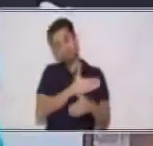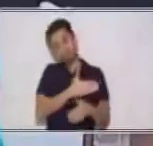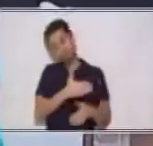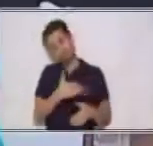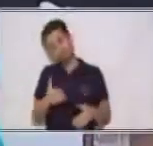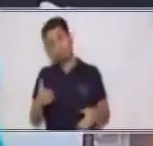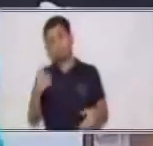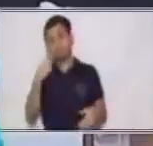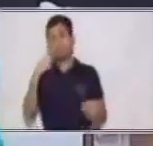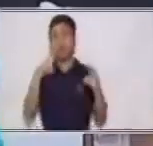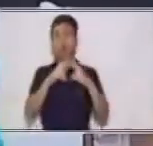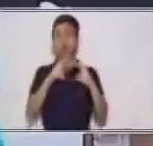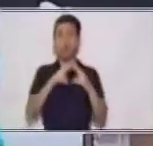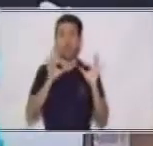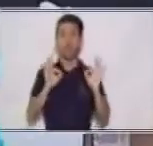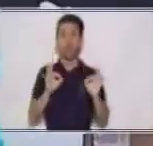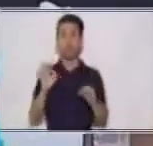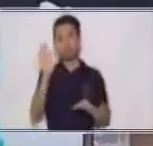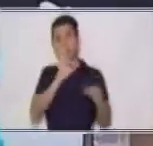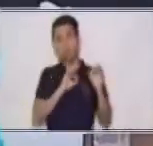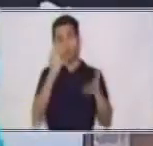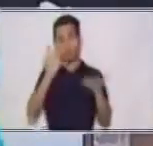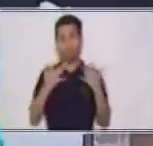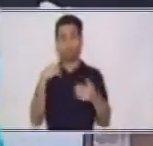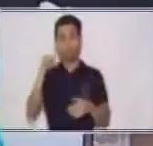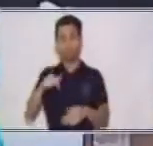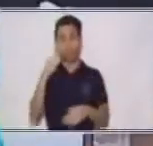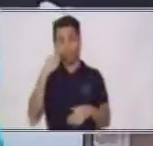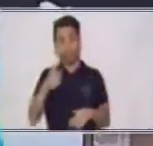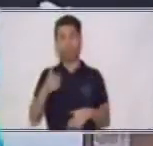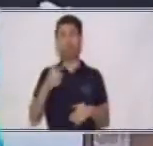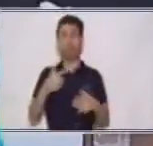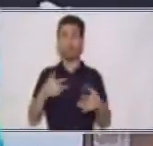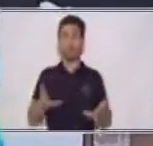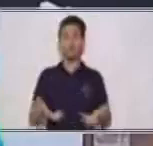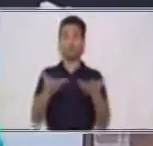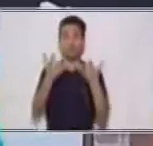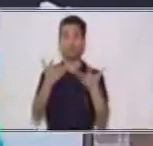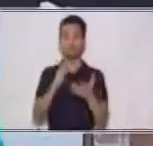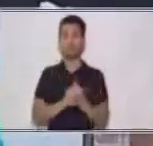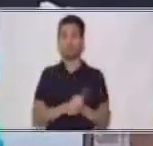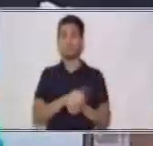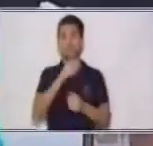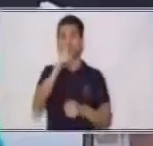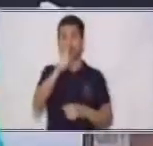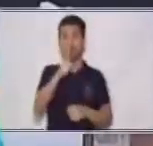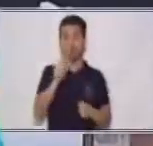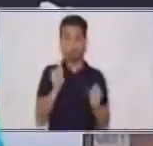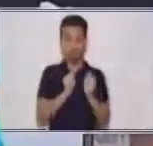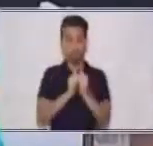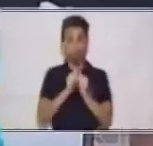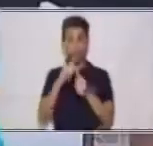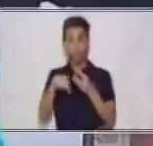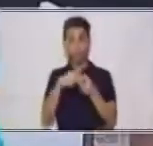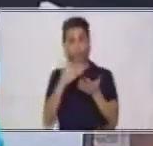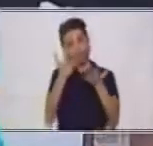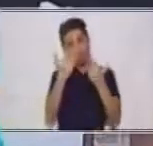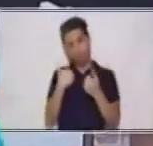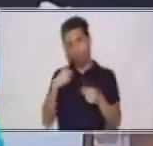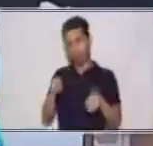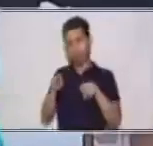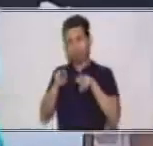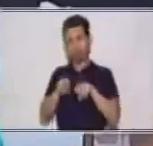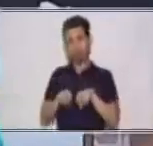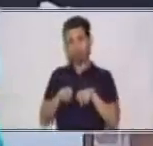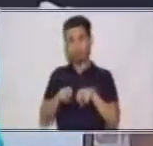posiblemente conozcamos o tal vez hoy los vamos a conocer. Entonces, si hay alguien con usted allí, quiero que lo llame y que le diga